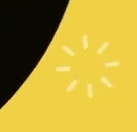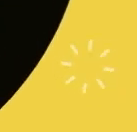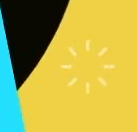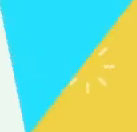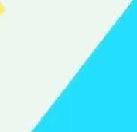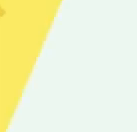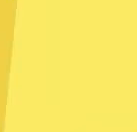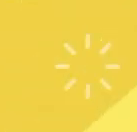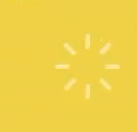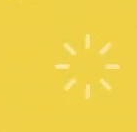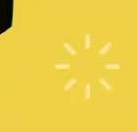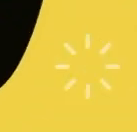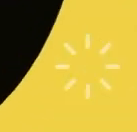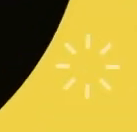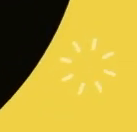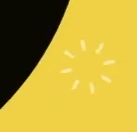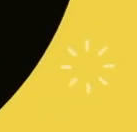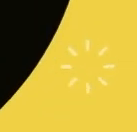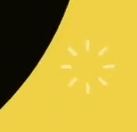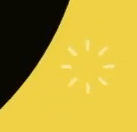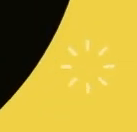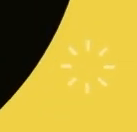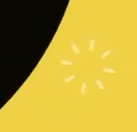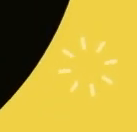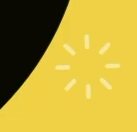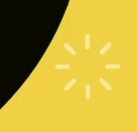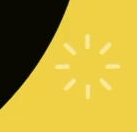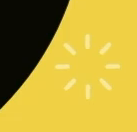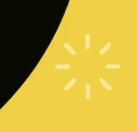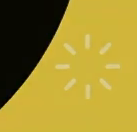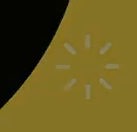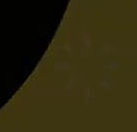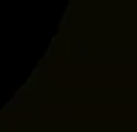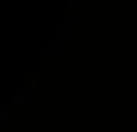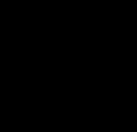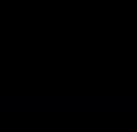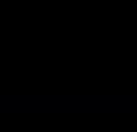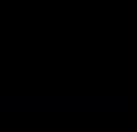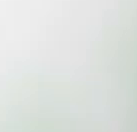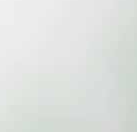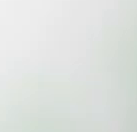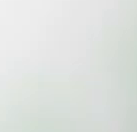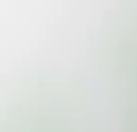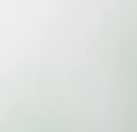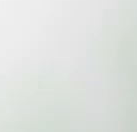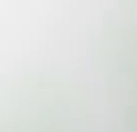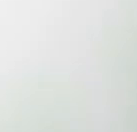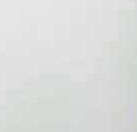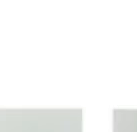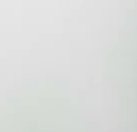Quédate en la casa, que en La Iguana nos quedamos contigo para informarte.